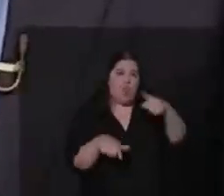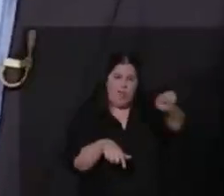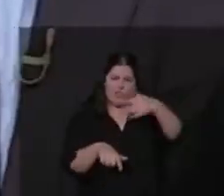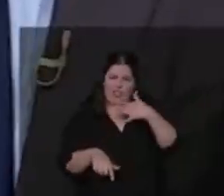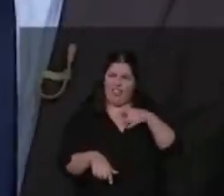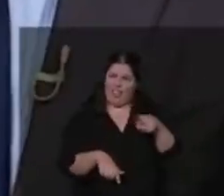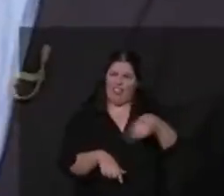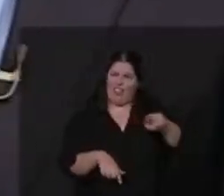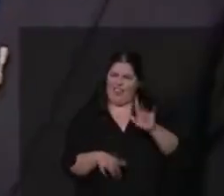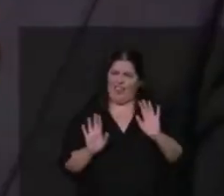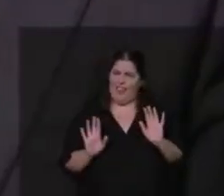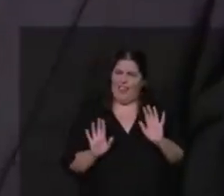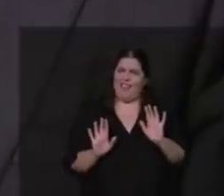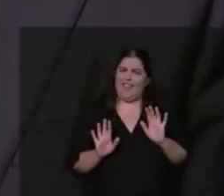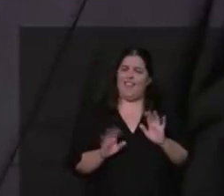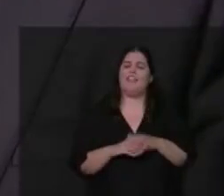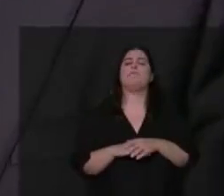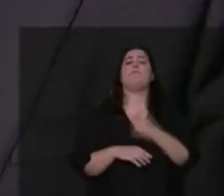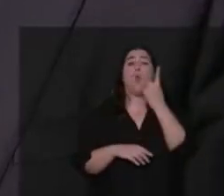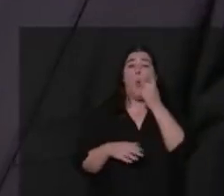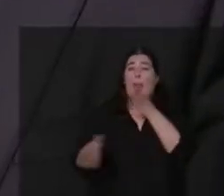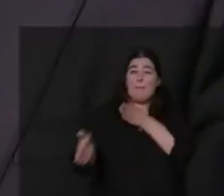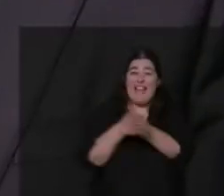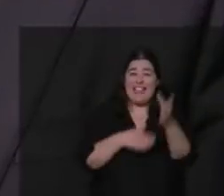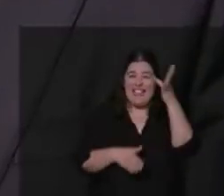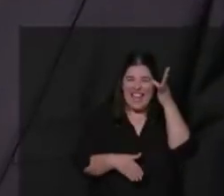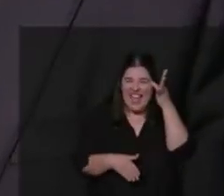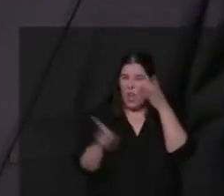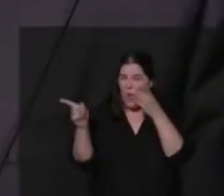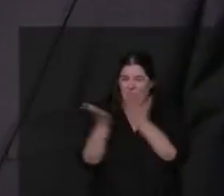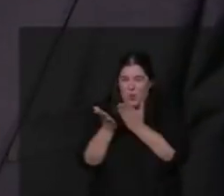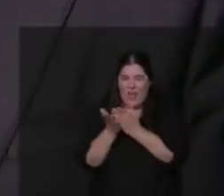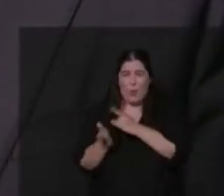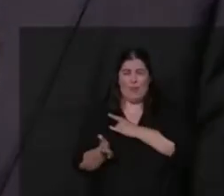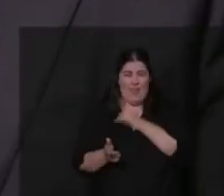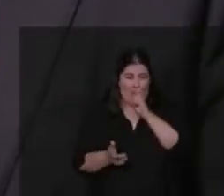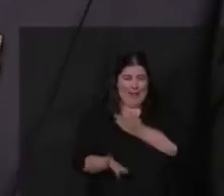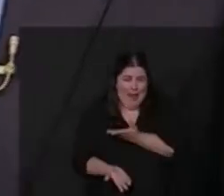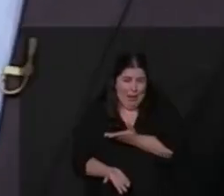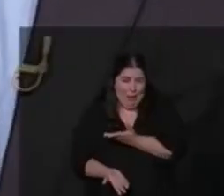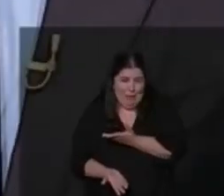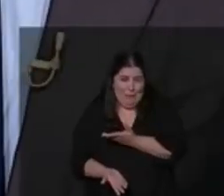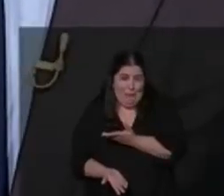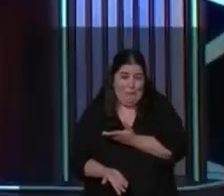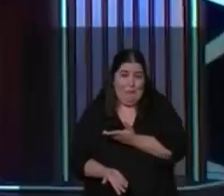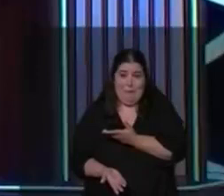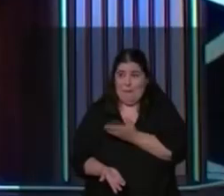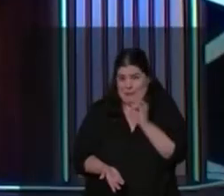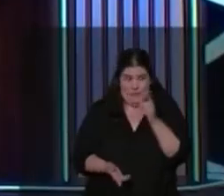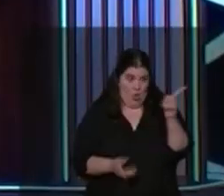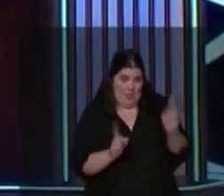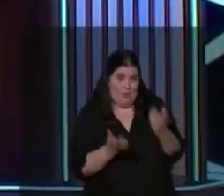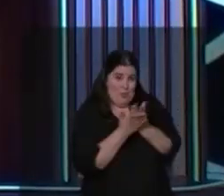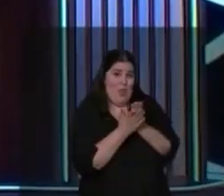entienden. Un inmigrante italiano, pero vos estudiaste en la Universidad de Belgrano. Sí, y mi hija estudia... tardaste 20 años. Y vos